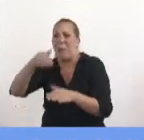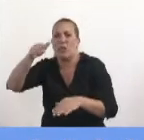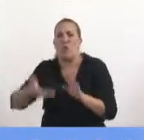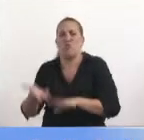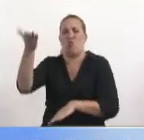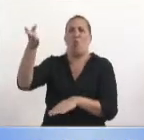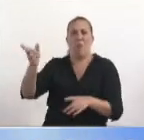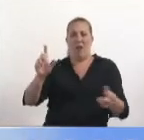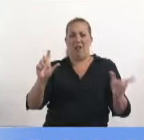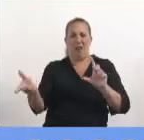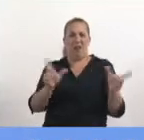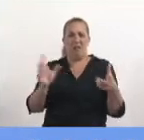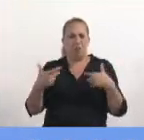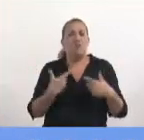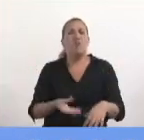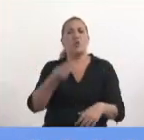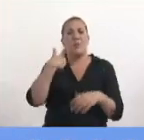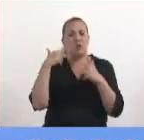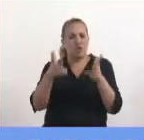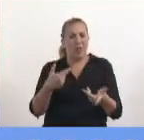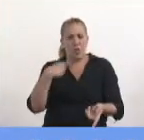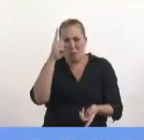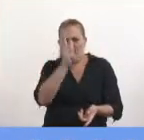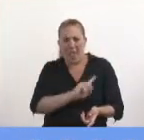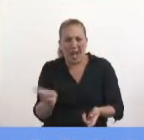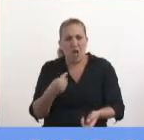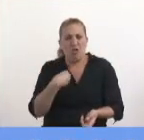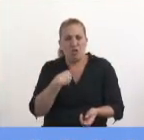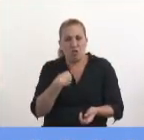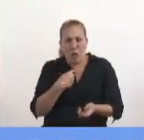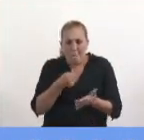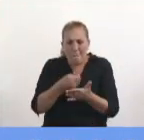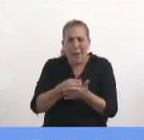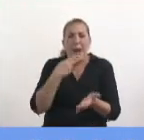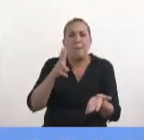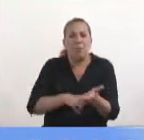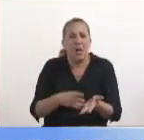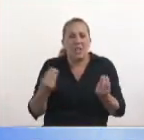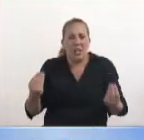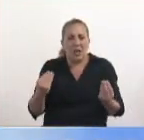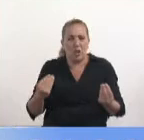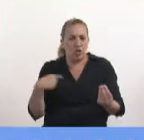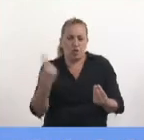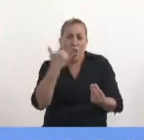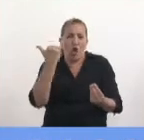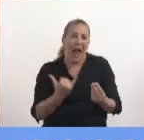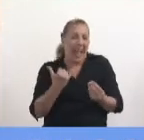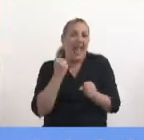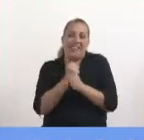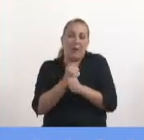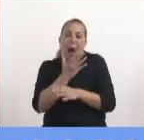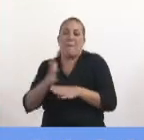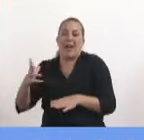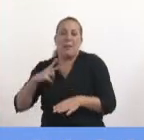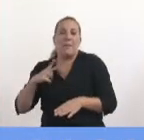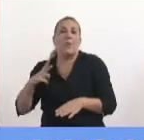dije muchas veces en este recinto, no podía creer, siendo yo contribuyente en la actividad privada, que todos tenemos una actividad privada. Y